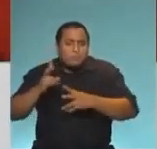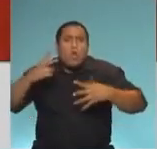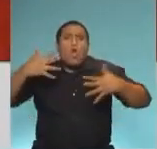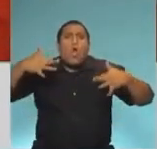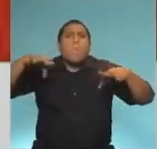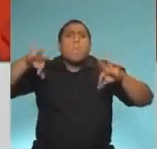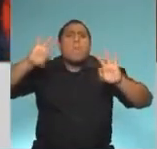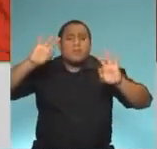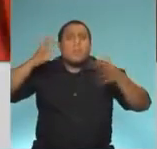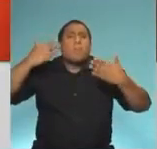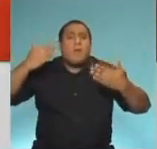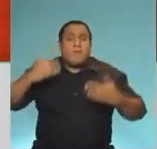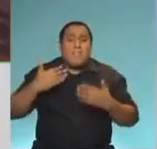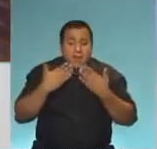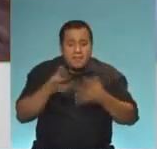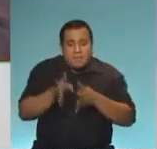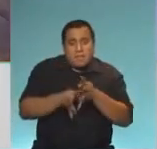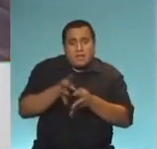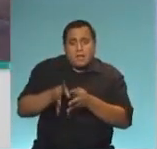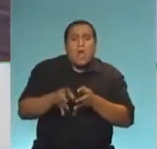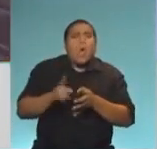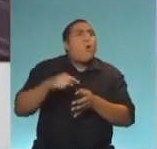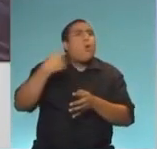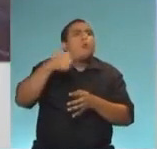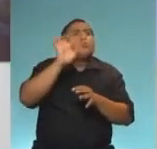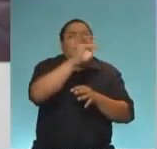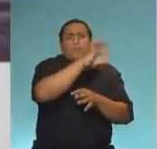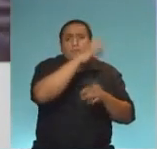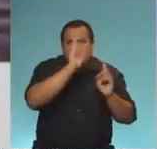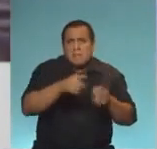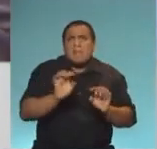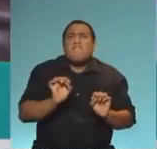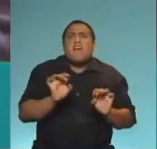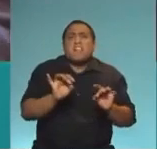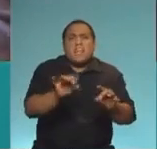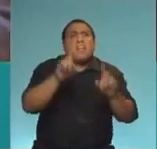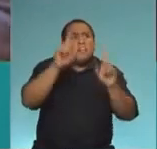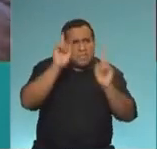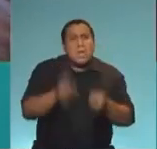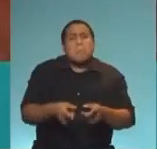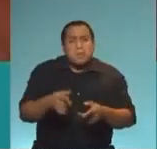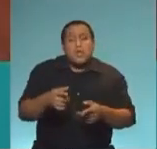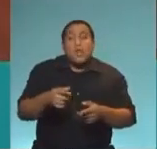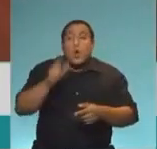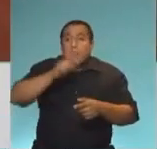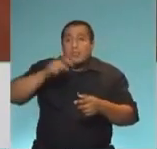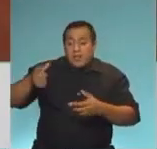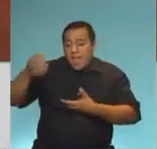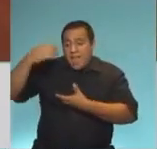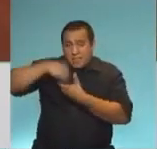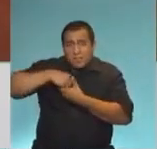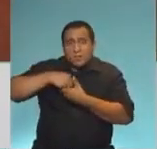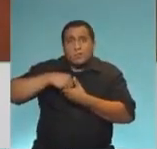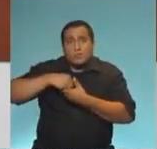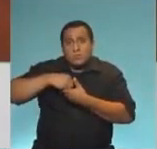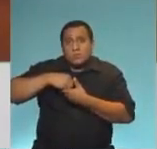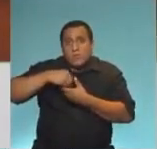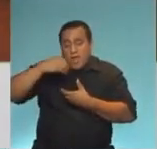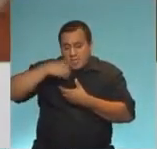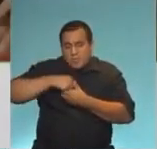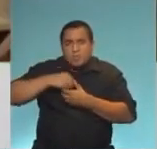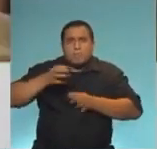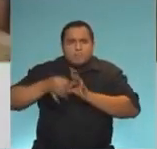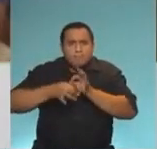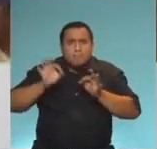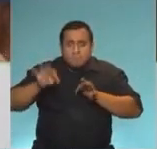nos va a permitir trabajar con todos los virus, con bacterias y con genomas humanos. Pero lo importante, y por qué